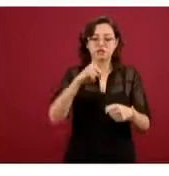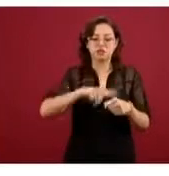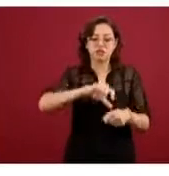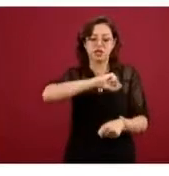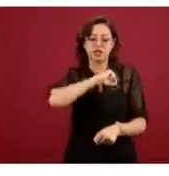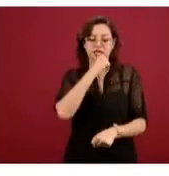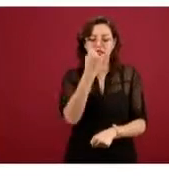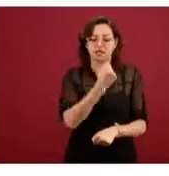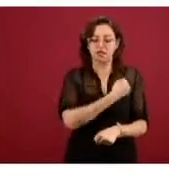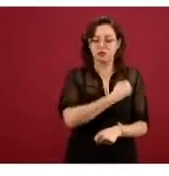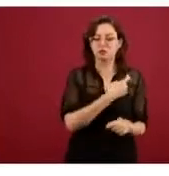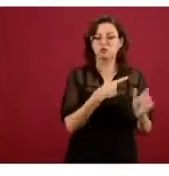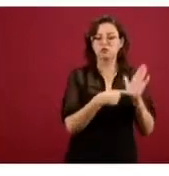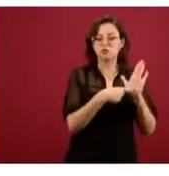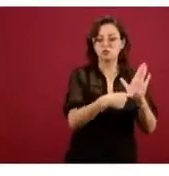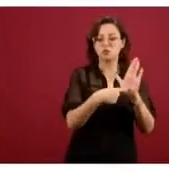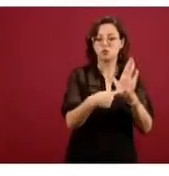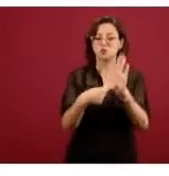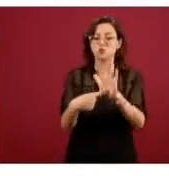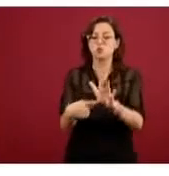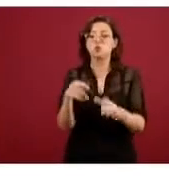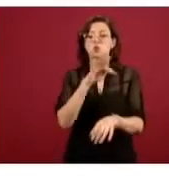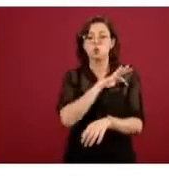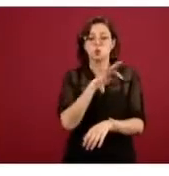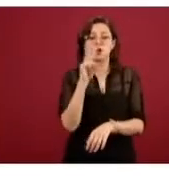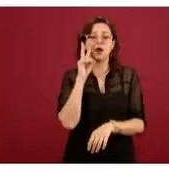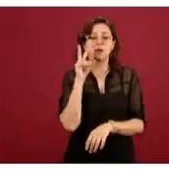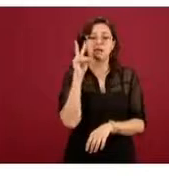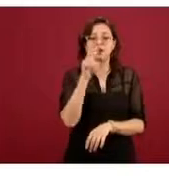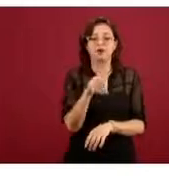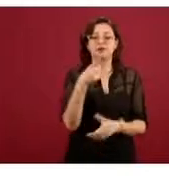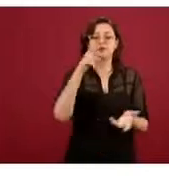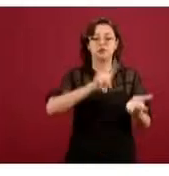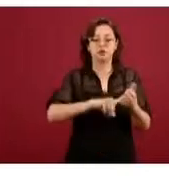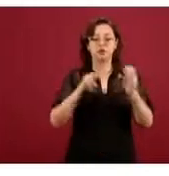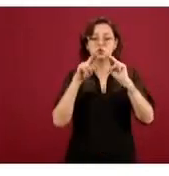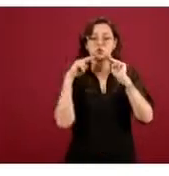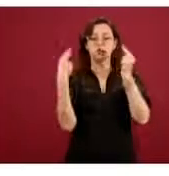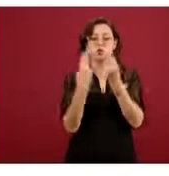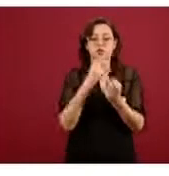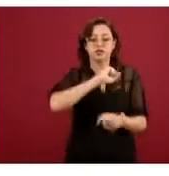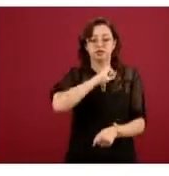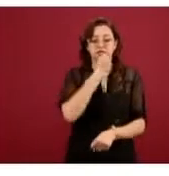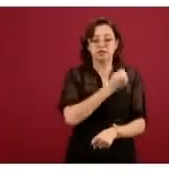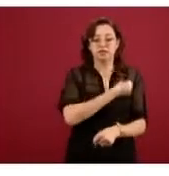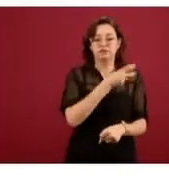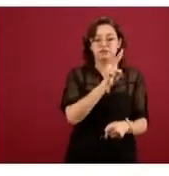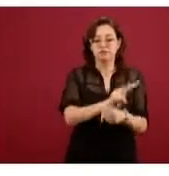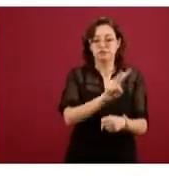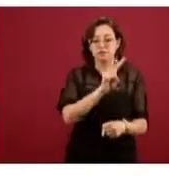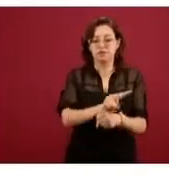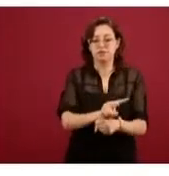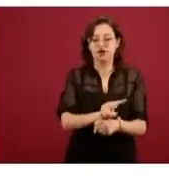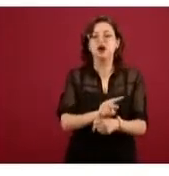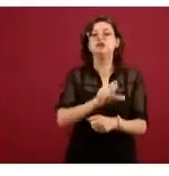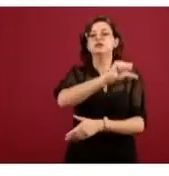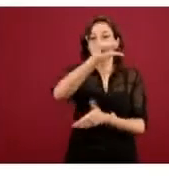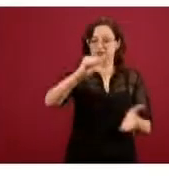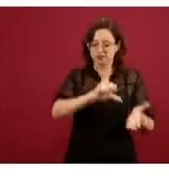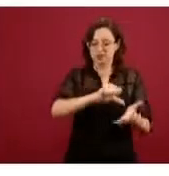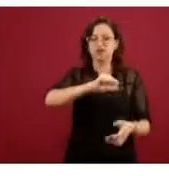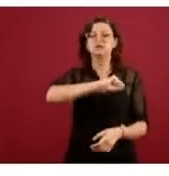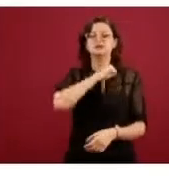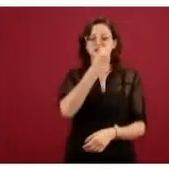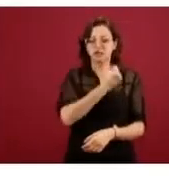tanto, tenemos en estas unidades de salud monitoras de enfermedad respiratoria, tenemos centros de salud